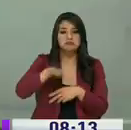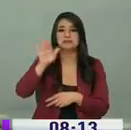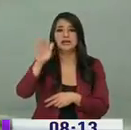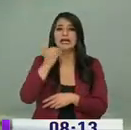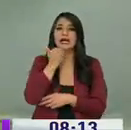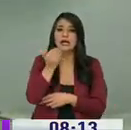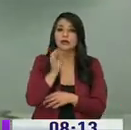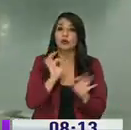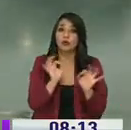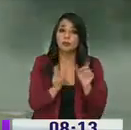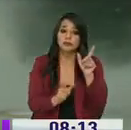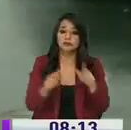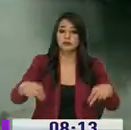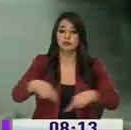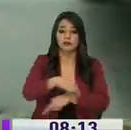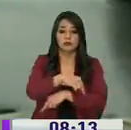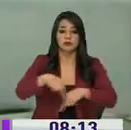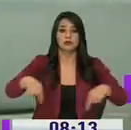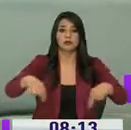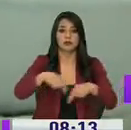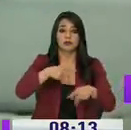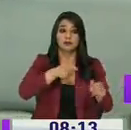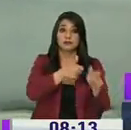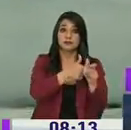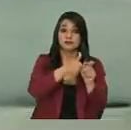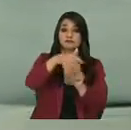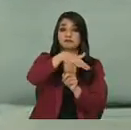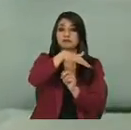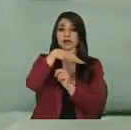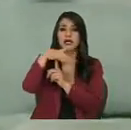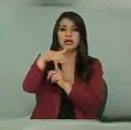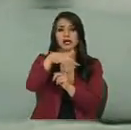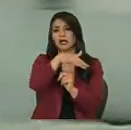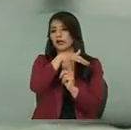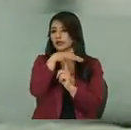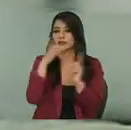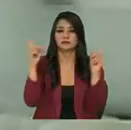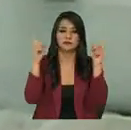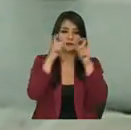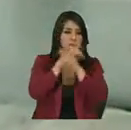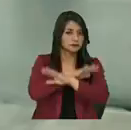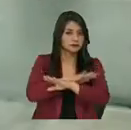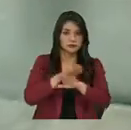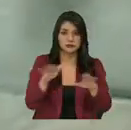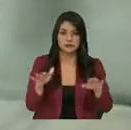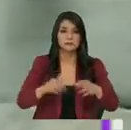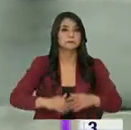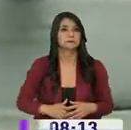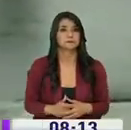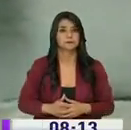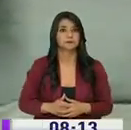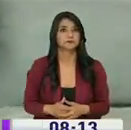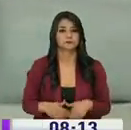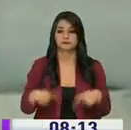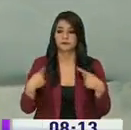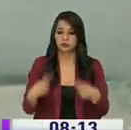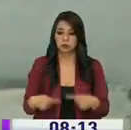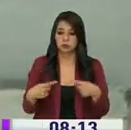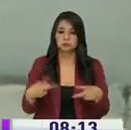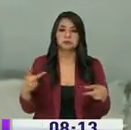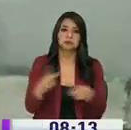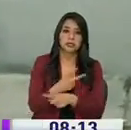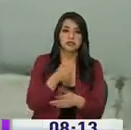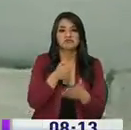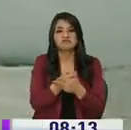inclusive para los peatones. Hay un parque en esta zona y es realmente muy complejo poder cruzar. Todos los días se exponen a sufrir accidentes